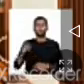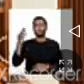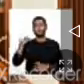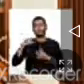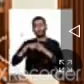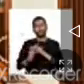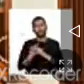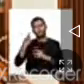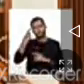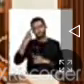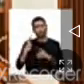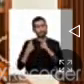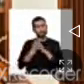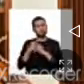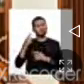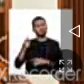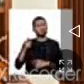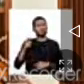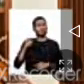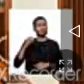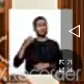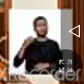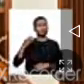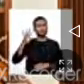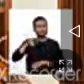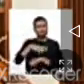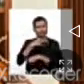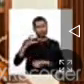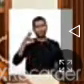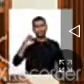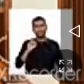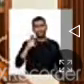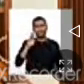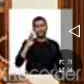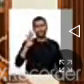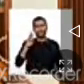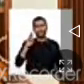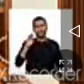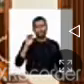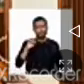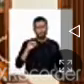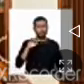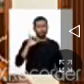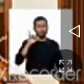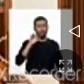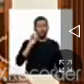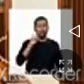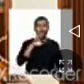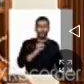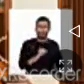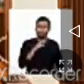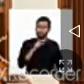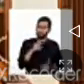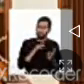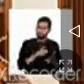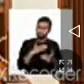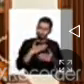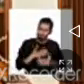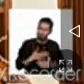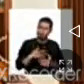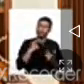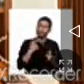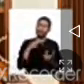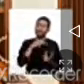idea de un inglés, Tristan Garrow Jones, que en paz descanse. Idea que le transmití